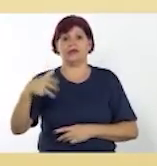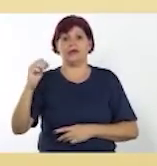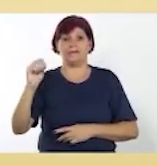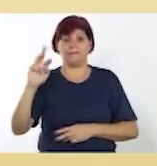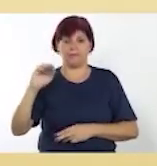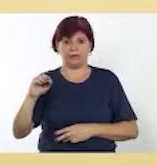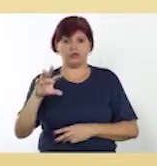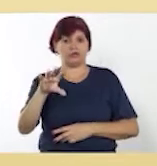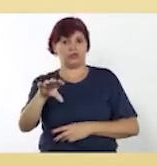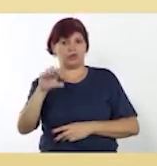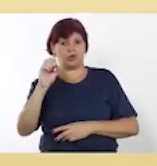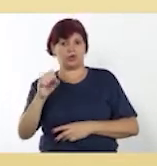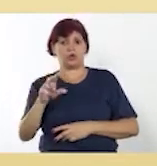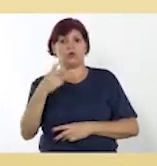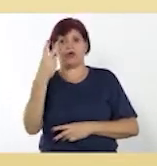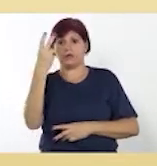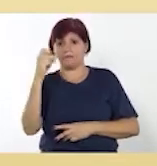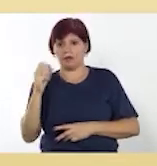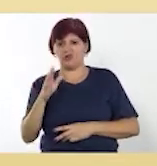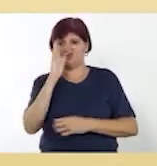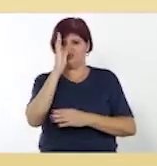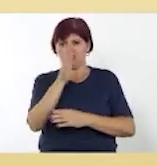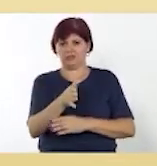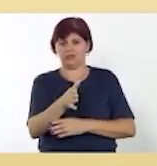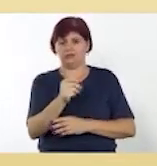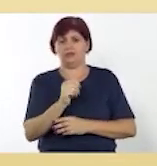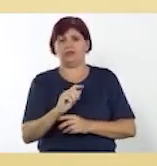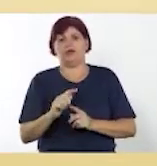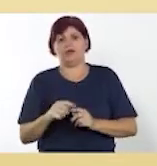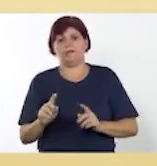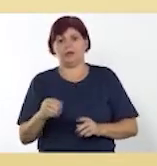valor central. Pero